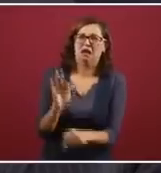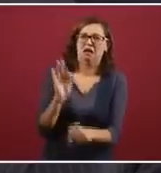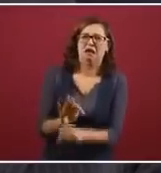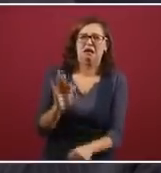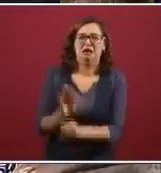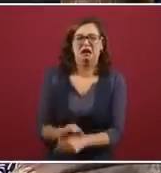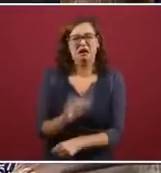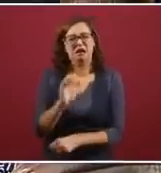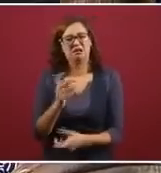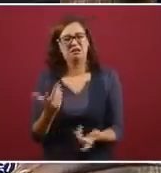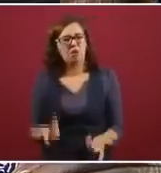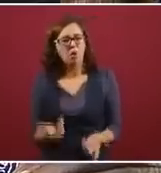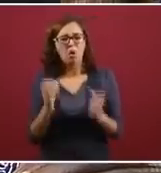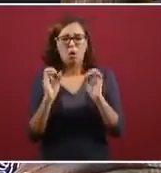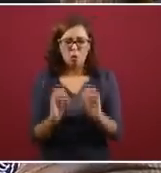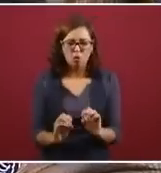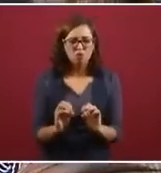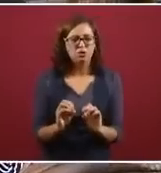de amparos a